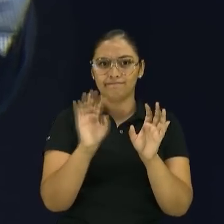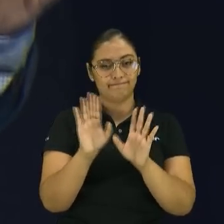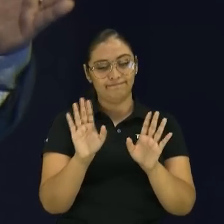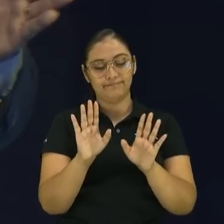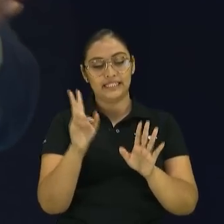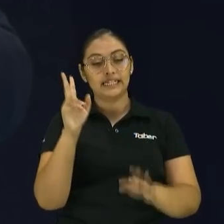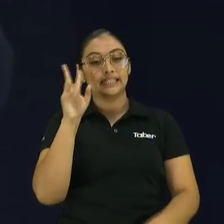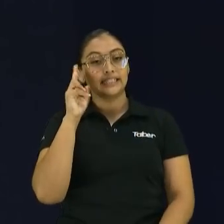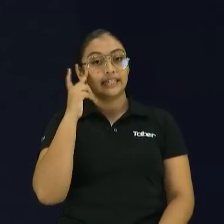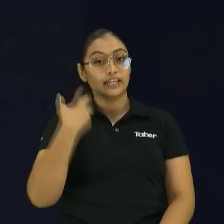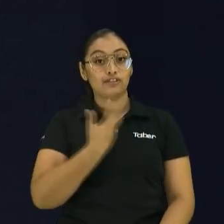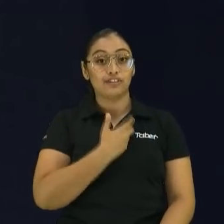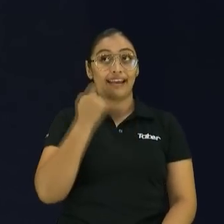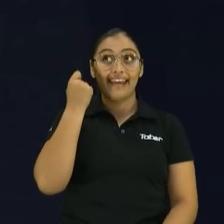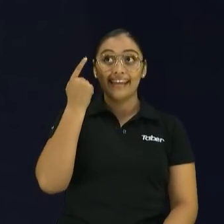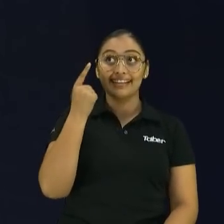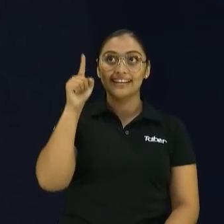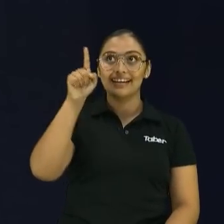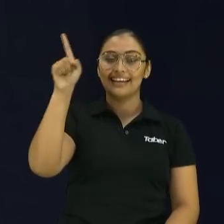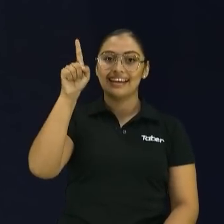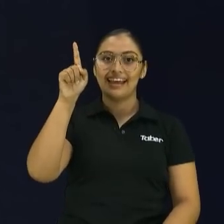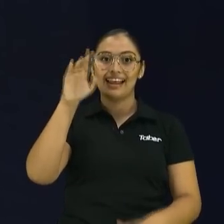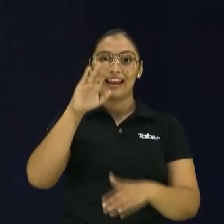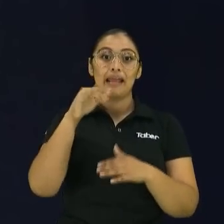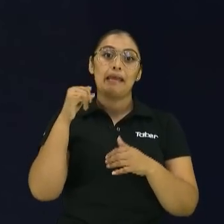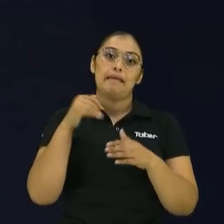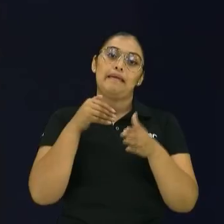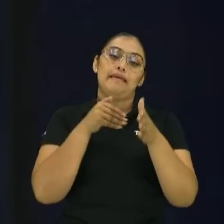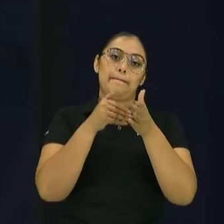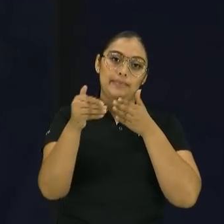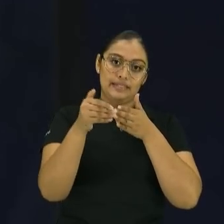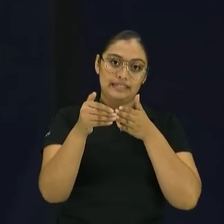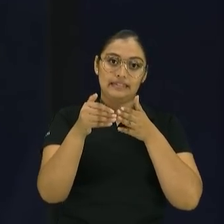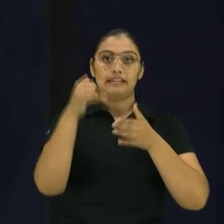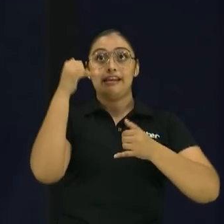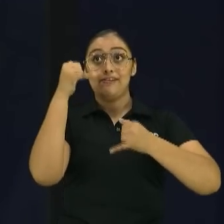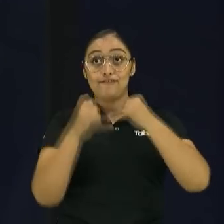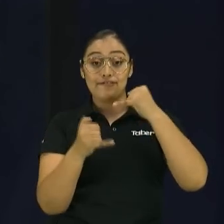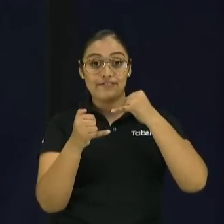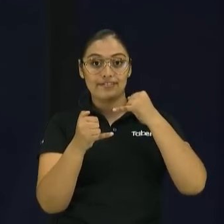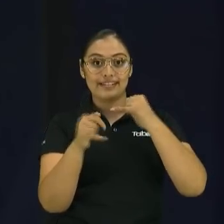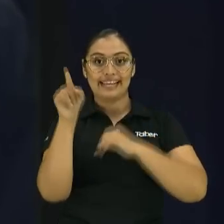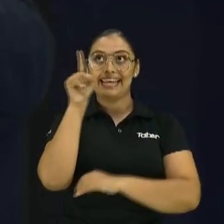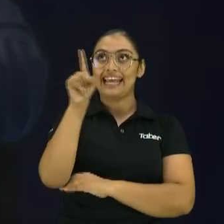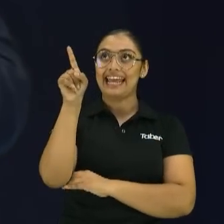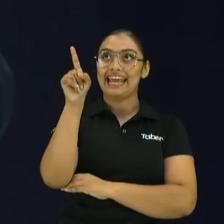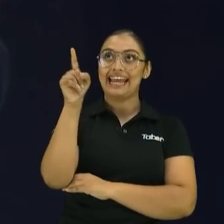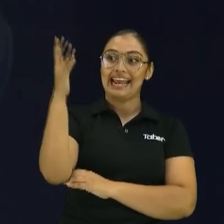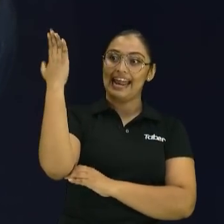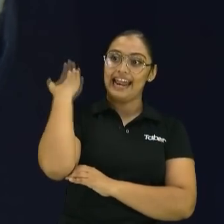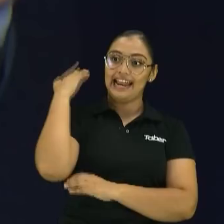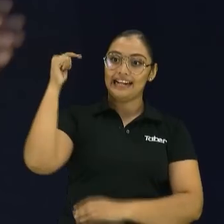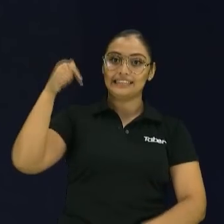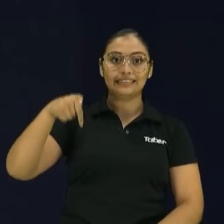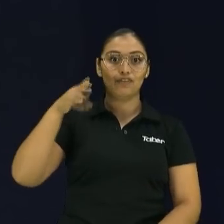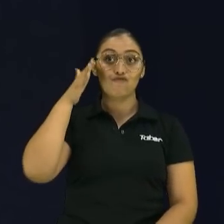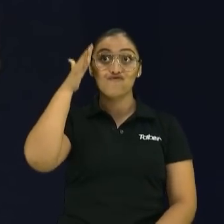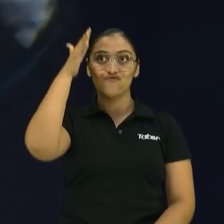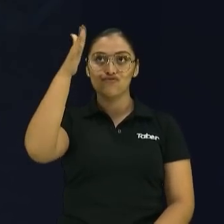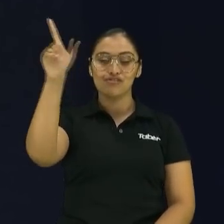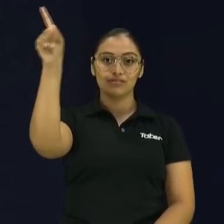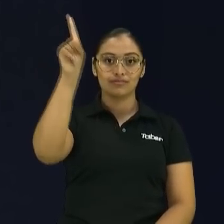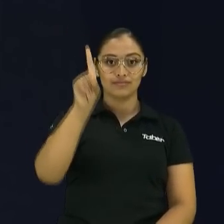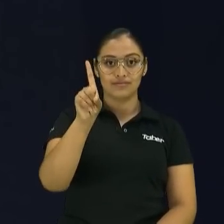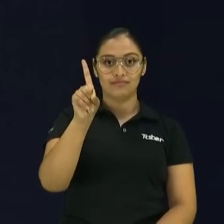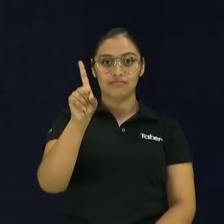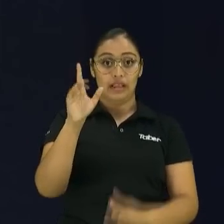él es el Alfa y el Omega el principio y el fin el que es el que era y el que ha